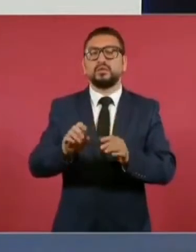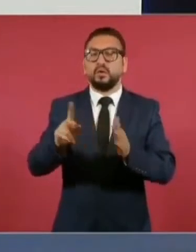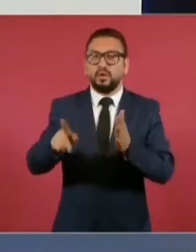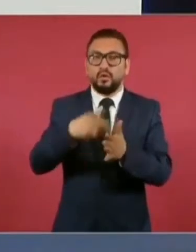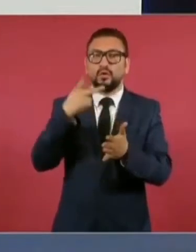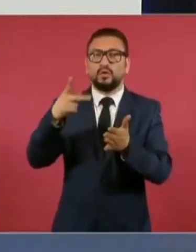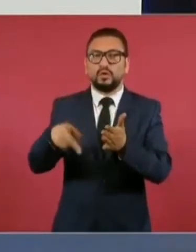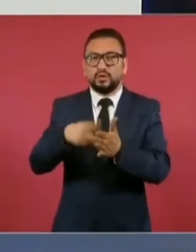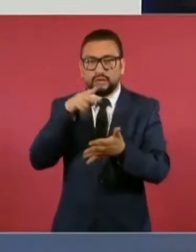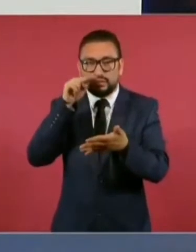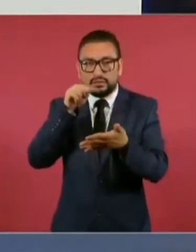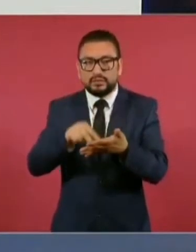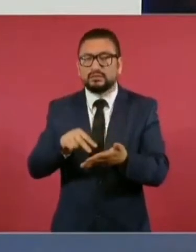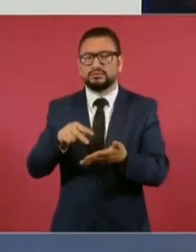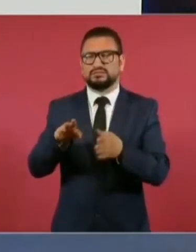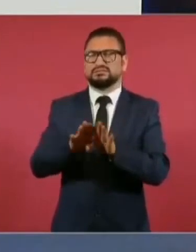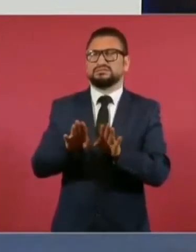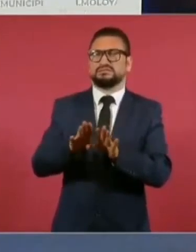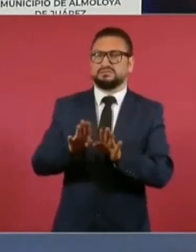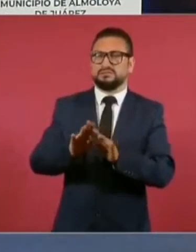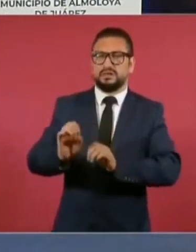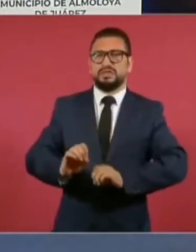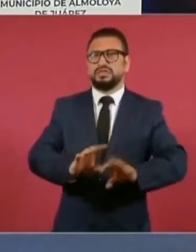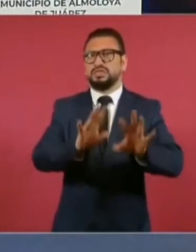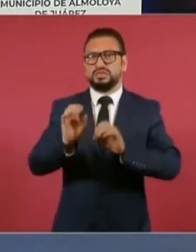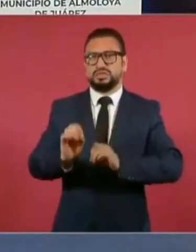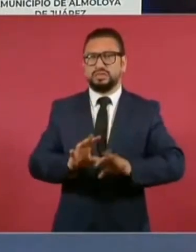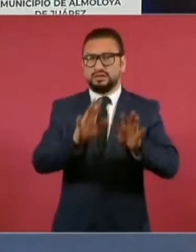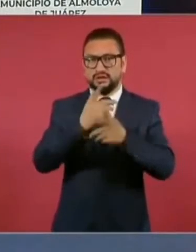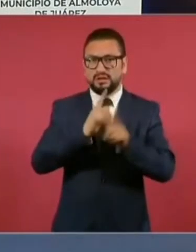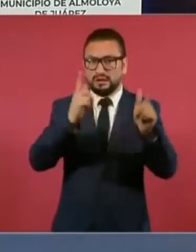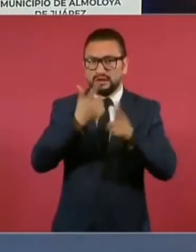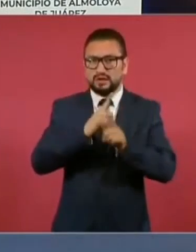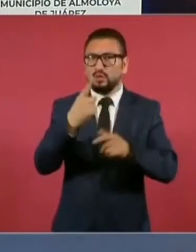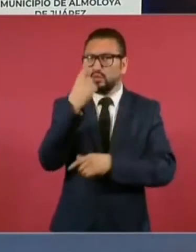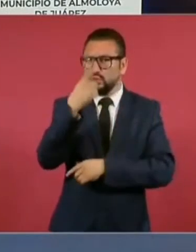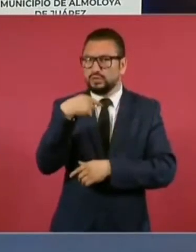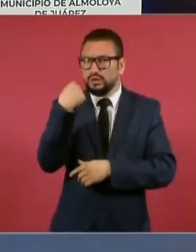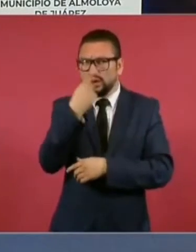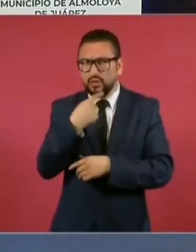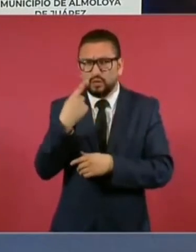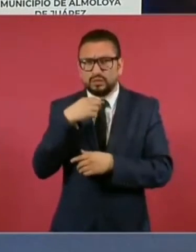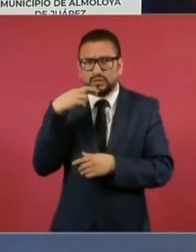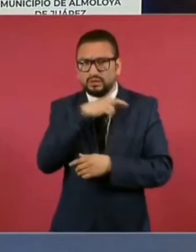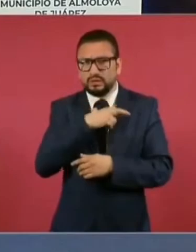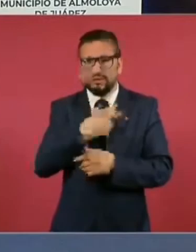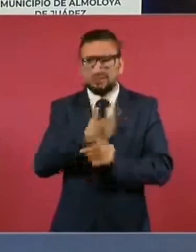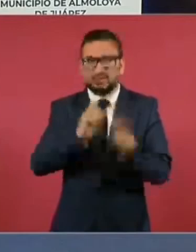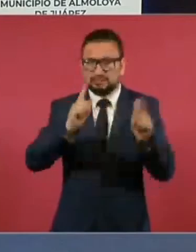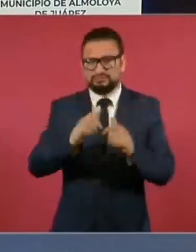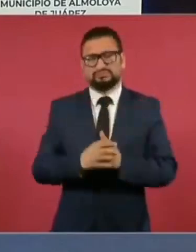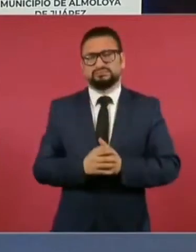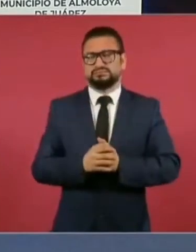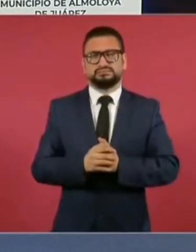insistimos, es una irregularidad a todas luces la decisión de que en 1 hora sea liberado